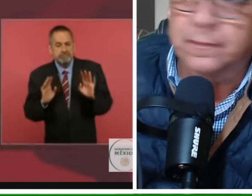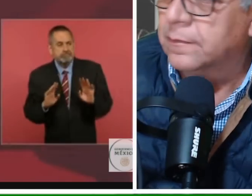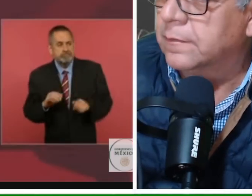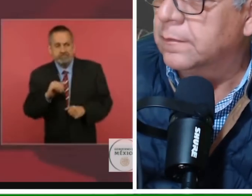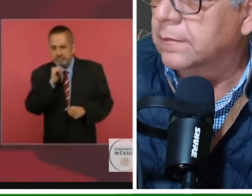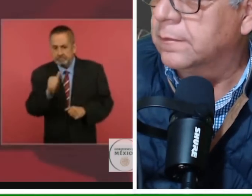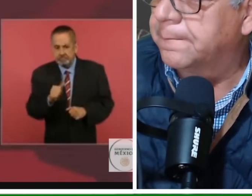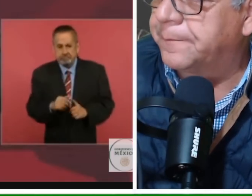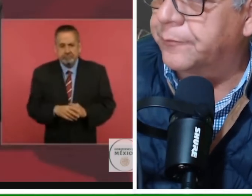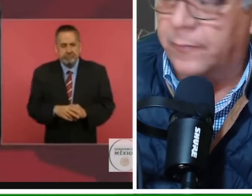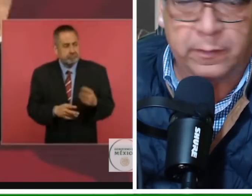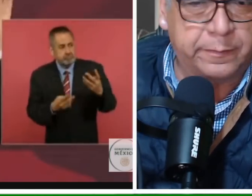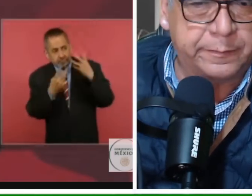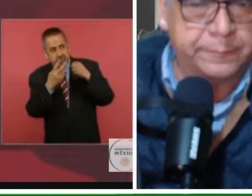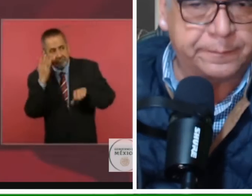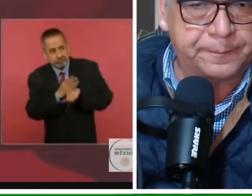sancionado,